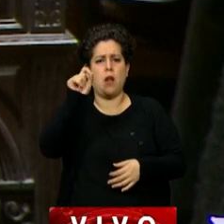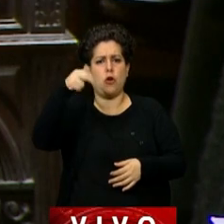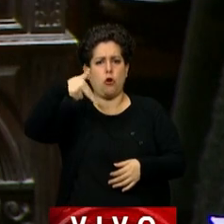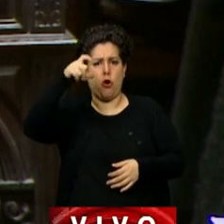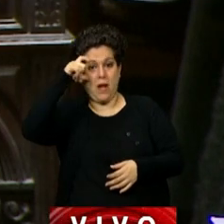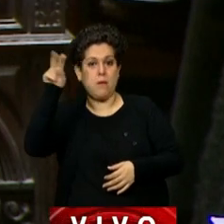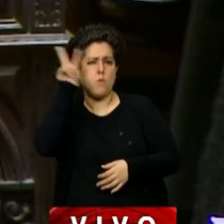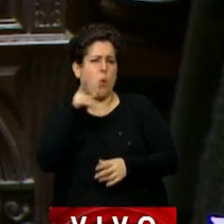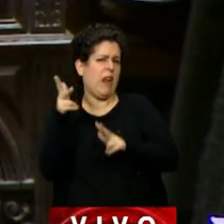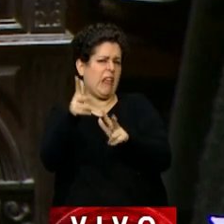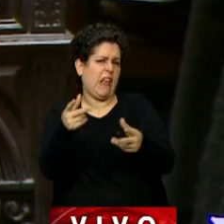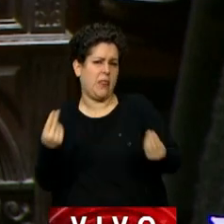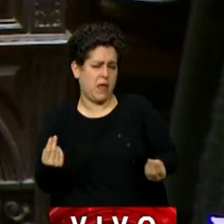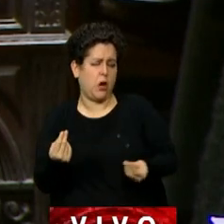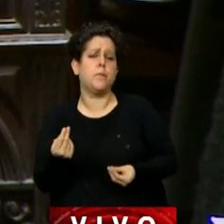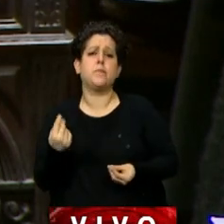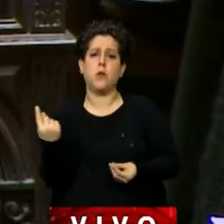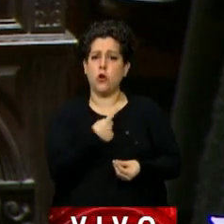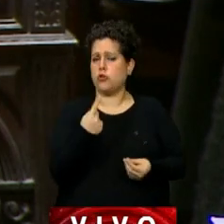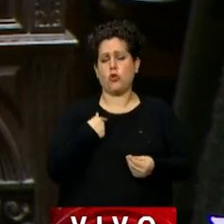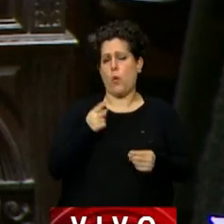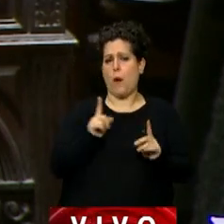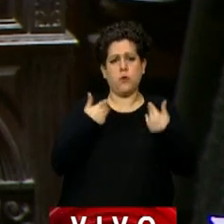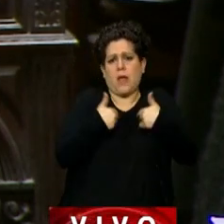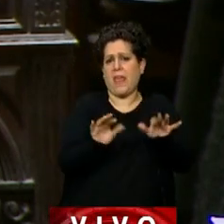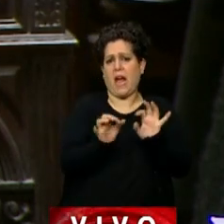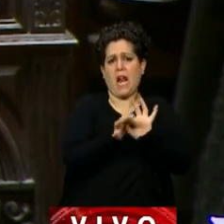Superior de Jujuy? No vamos a permitir que Milagro